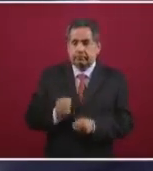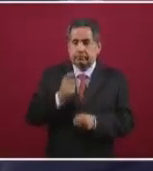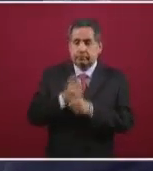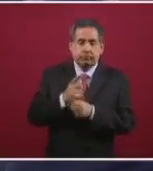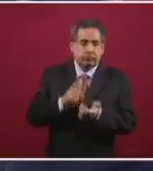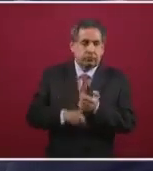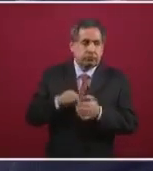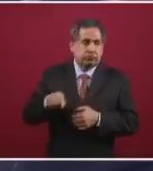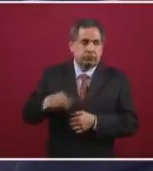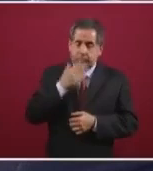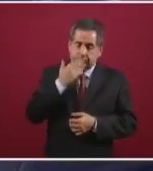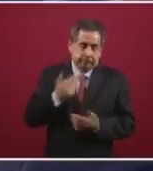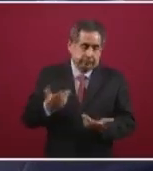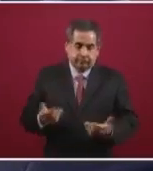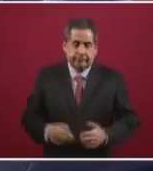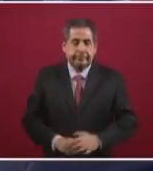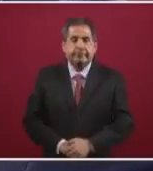pública.